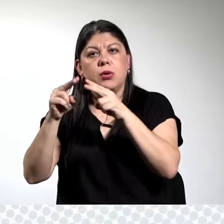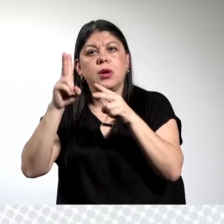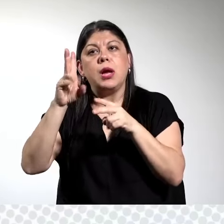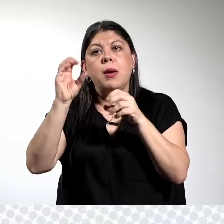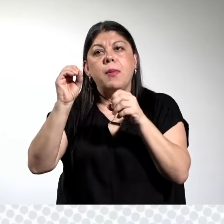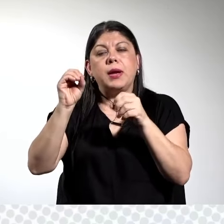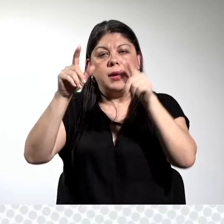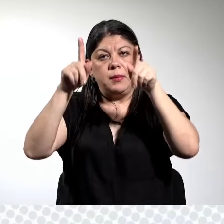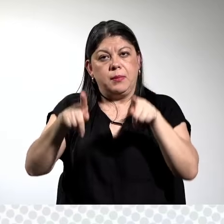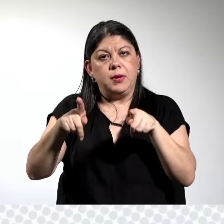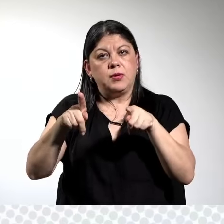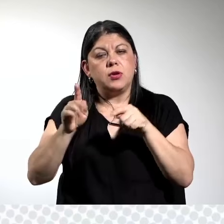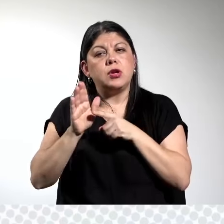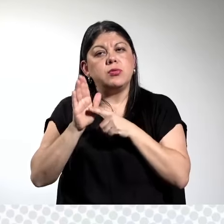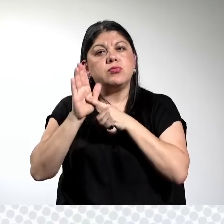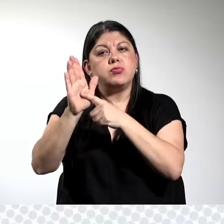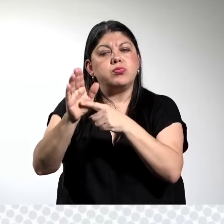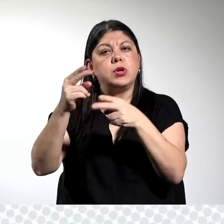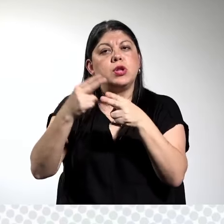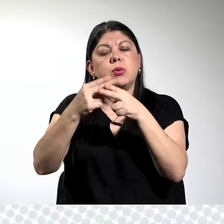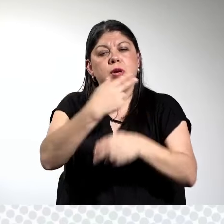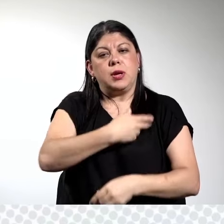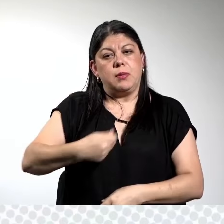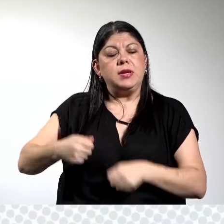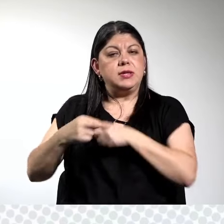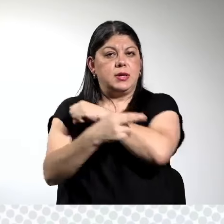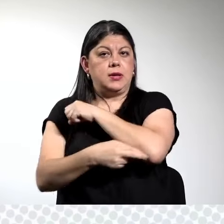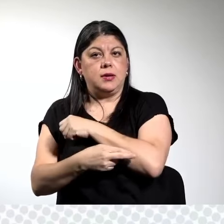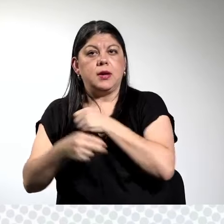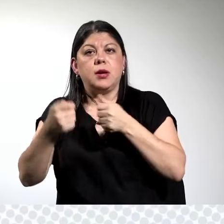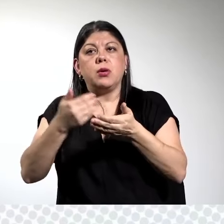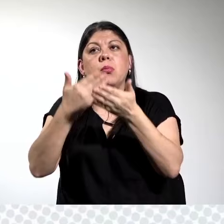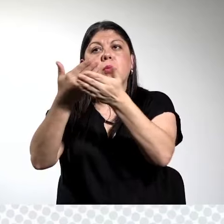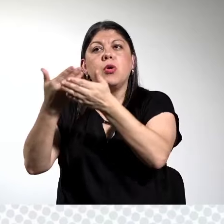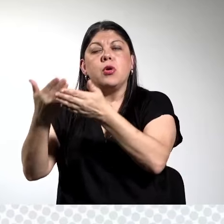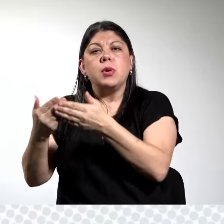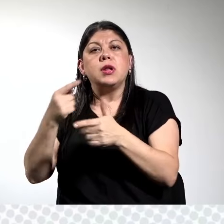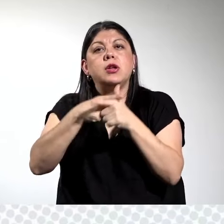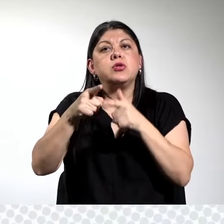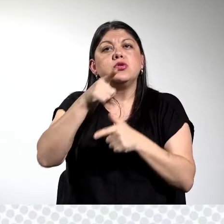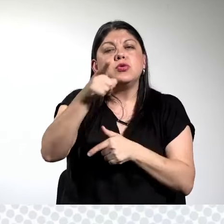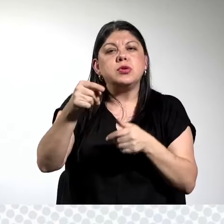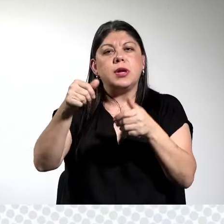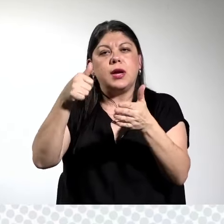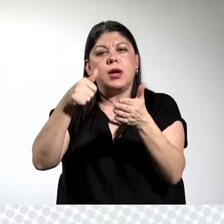20 personas que aspiran a la presidencia de la República y sus propuestas, y entonces